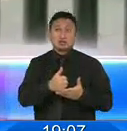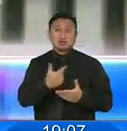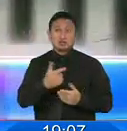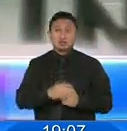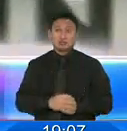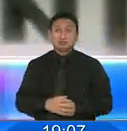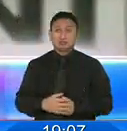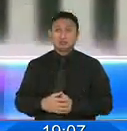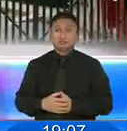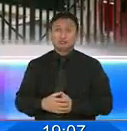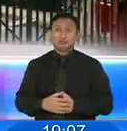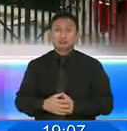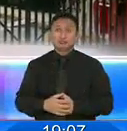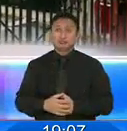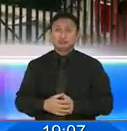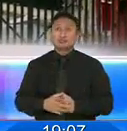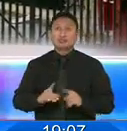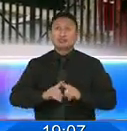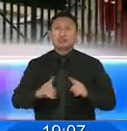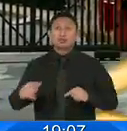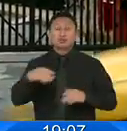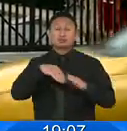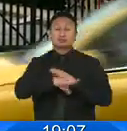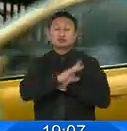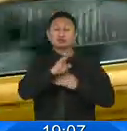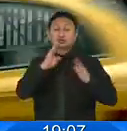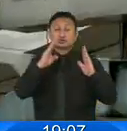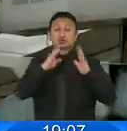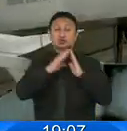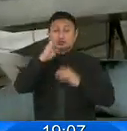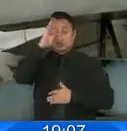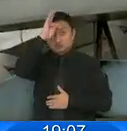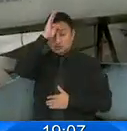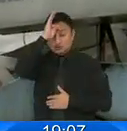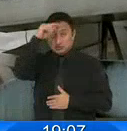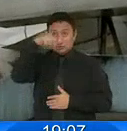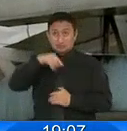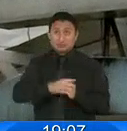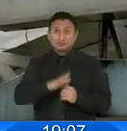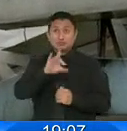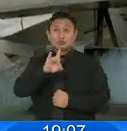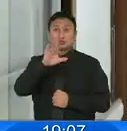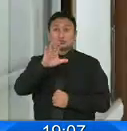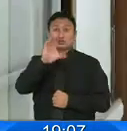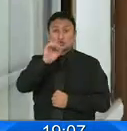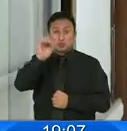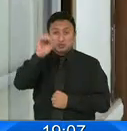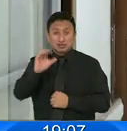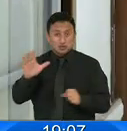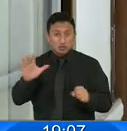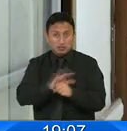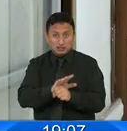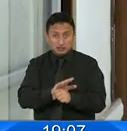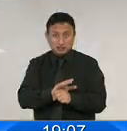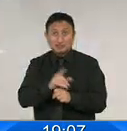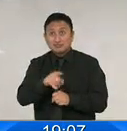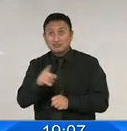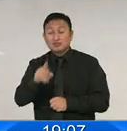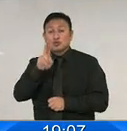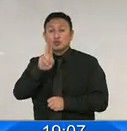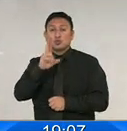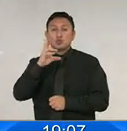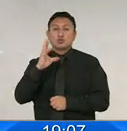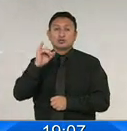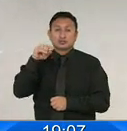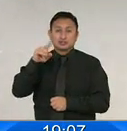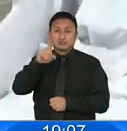médica. Sin embargo, en esta casa de salud la hospitalización se encuentra en un 85% de ocupación y en cuidados intensivos